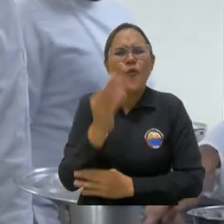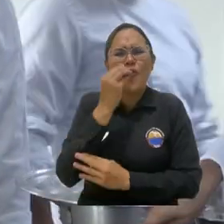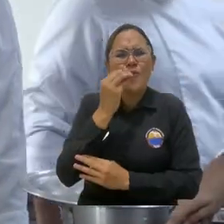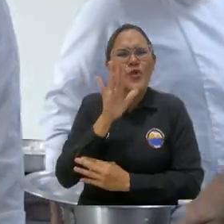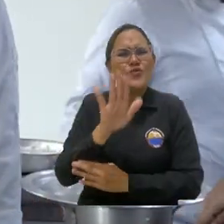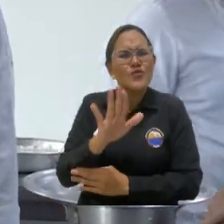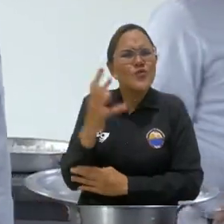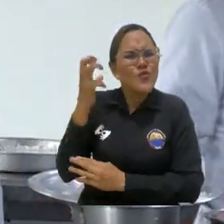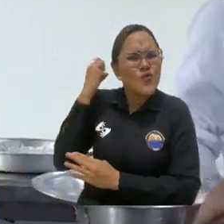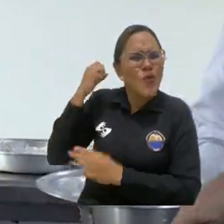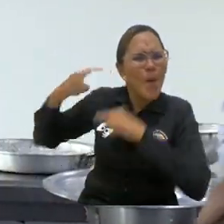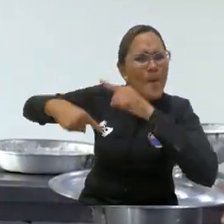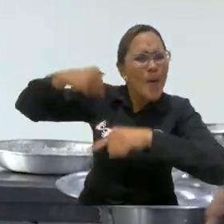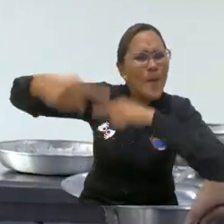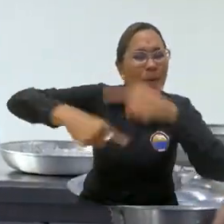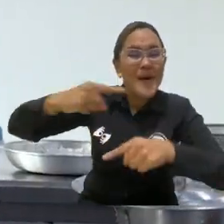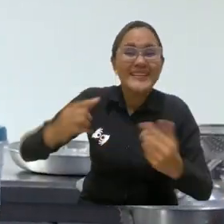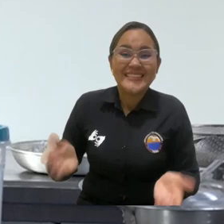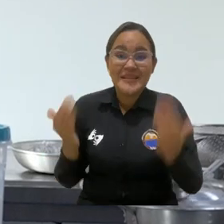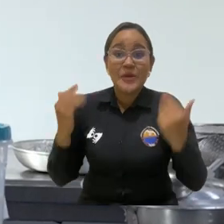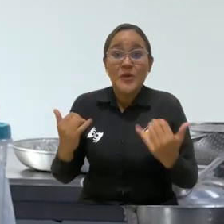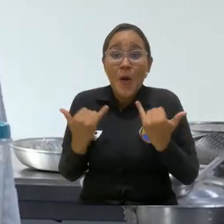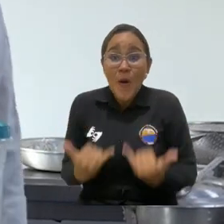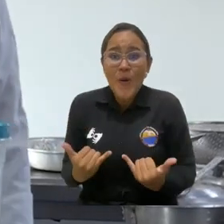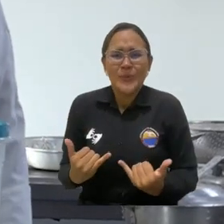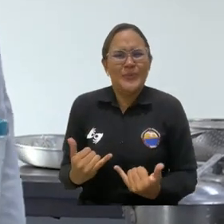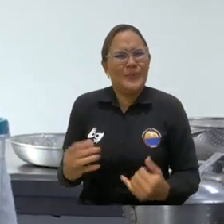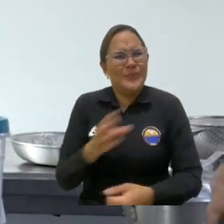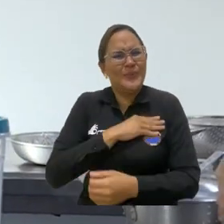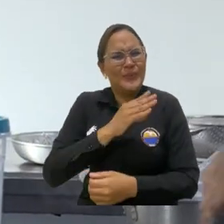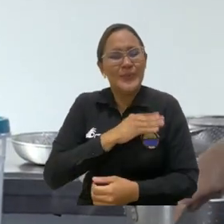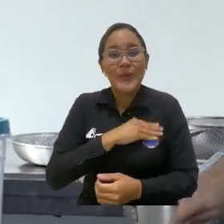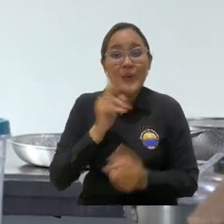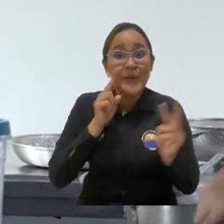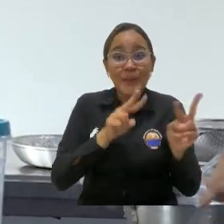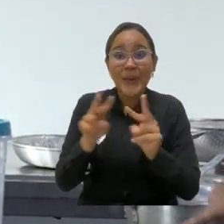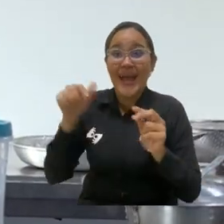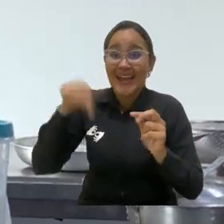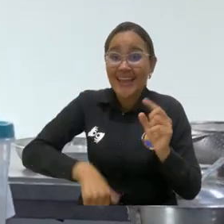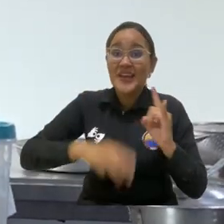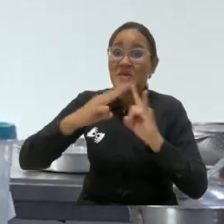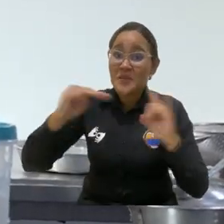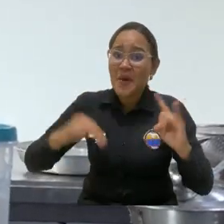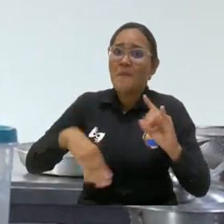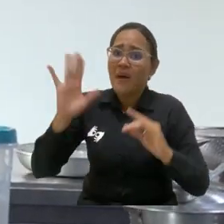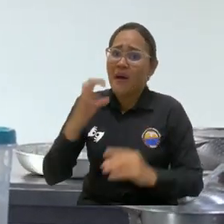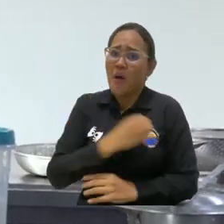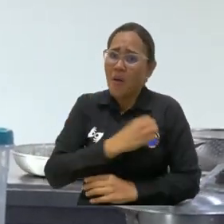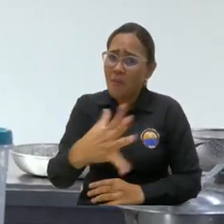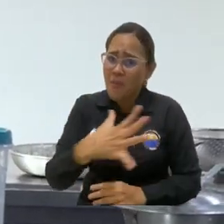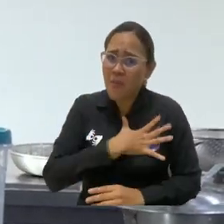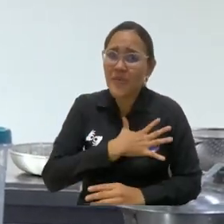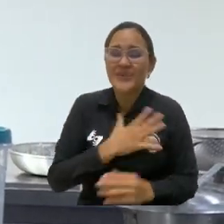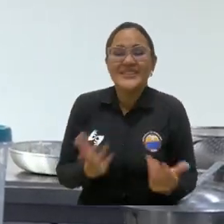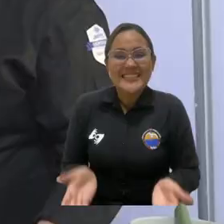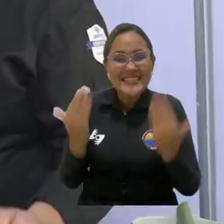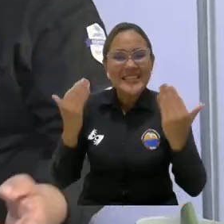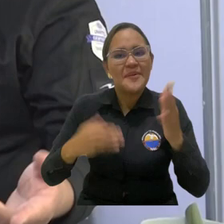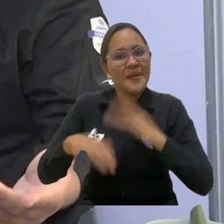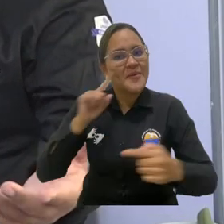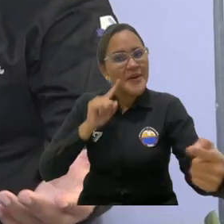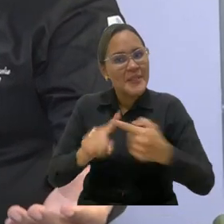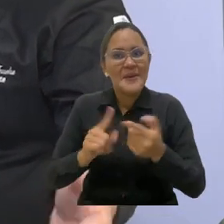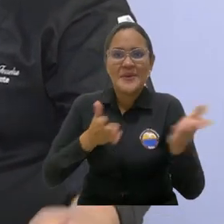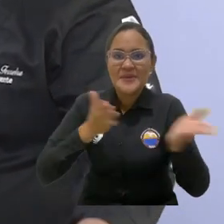muy emocionada hoy de estar aquí, de ver cómo mi universidad, la Universidad del Magdalena, está ofreciendo nuevas